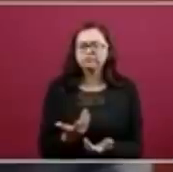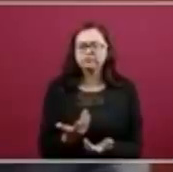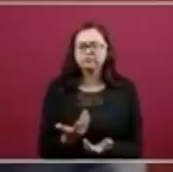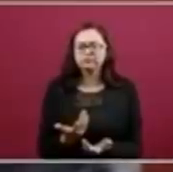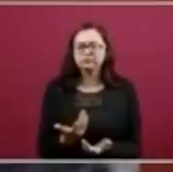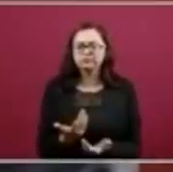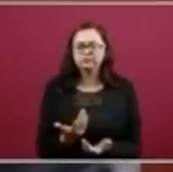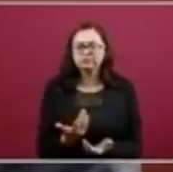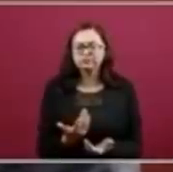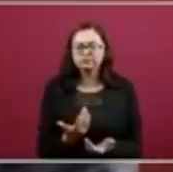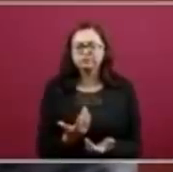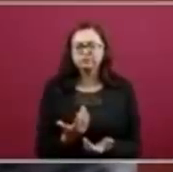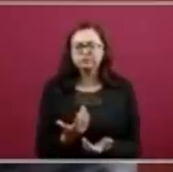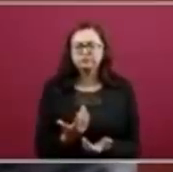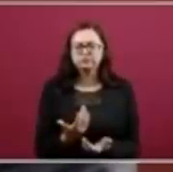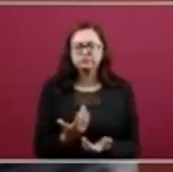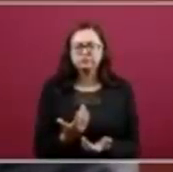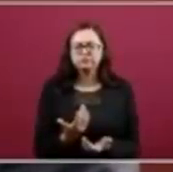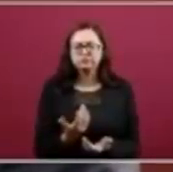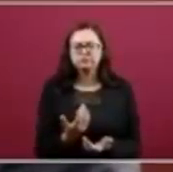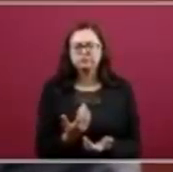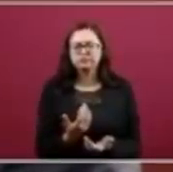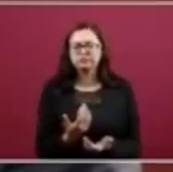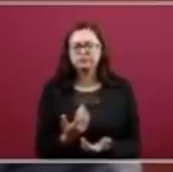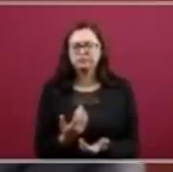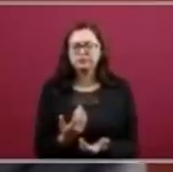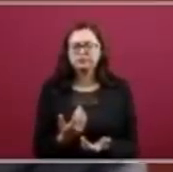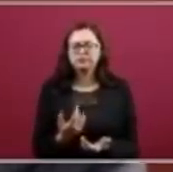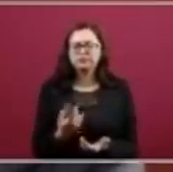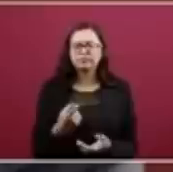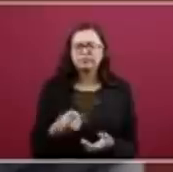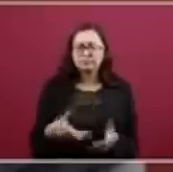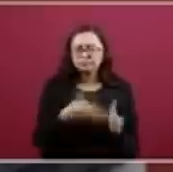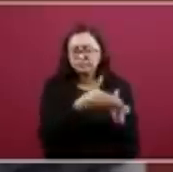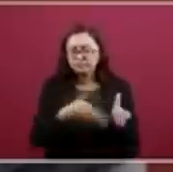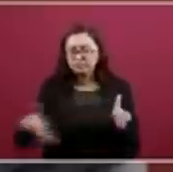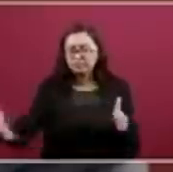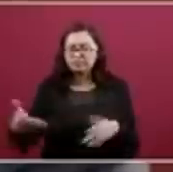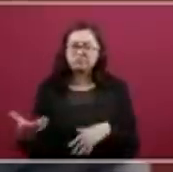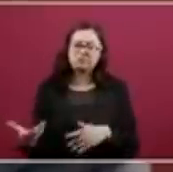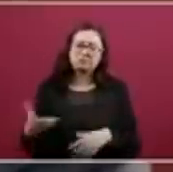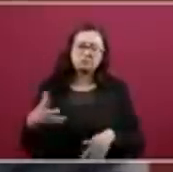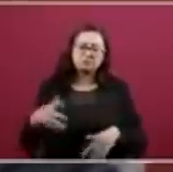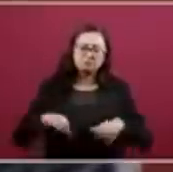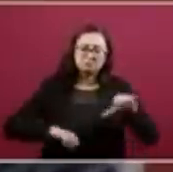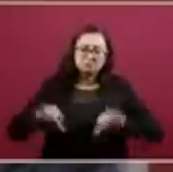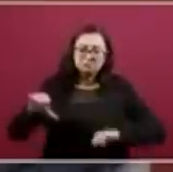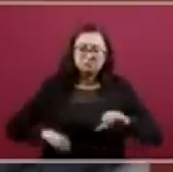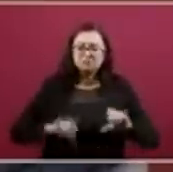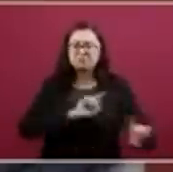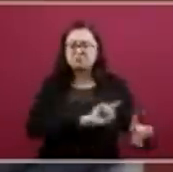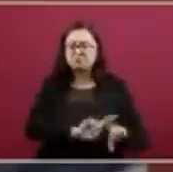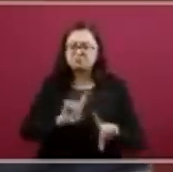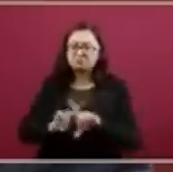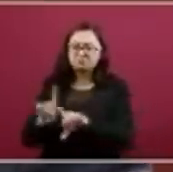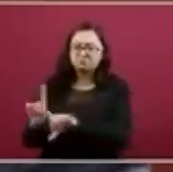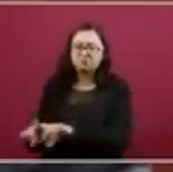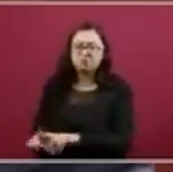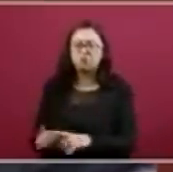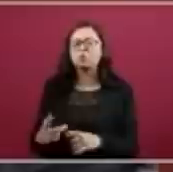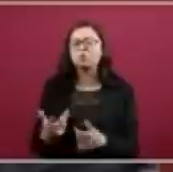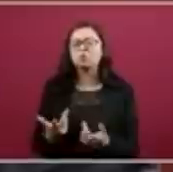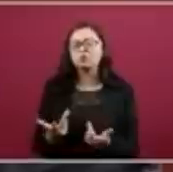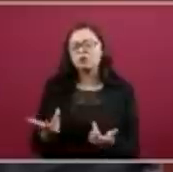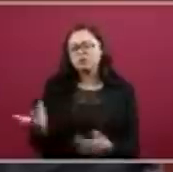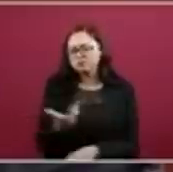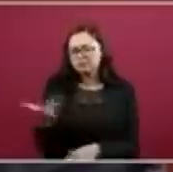en las acciones que llevamos a cabo durante el día, entre otras cosas, es darle